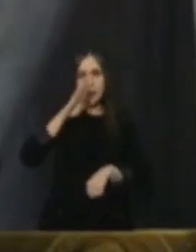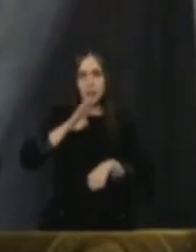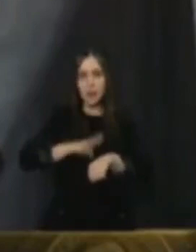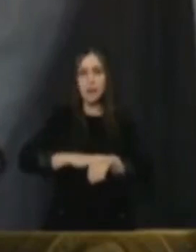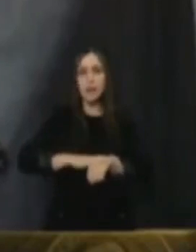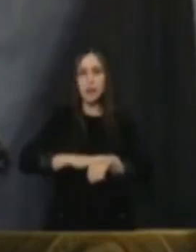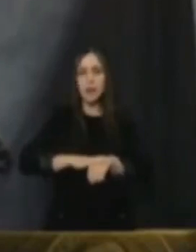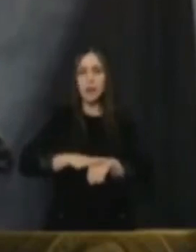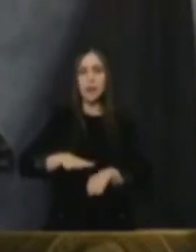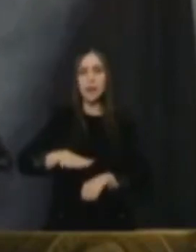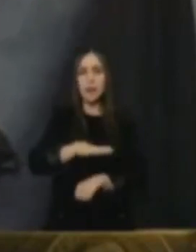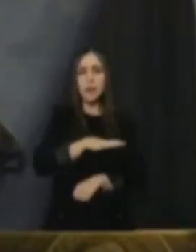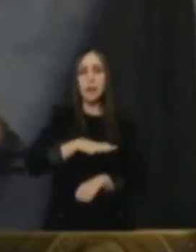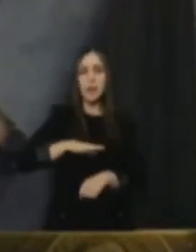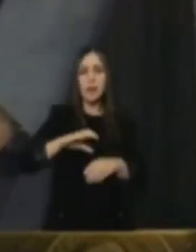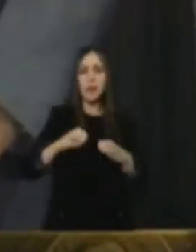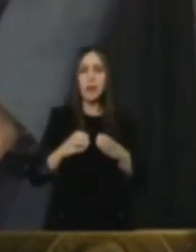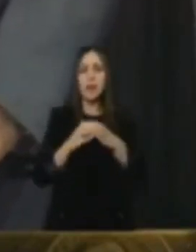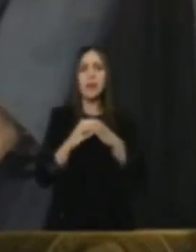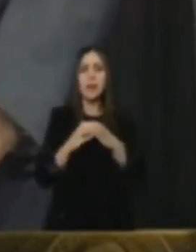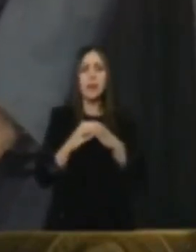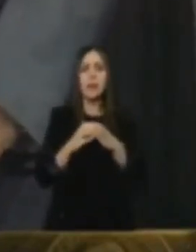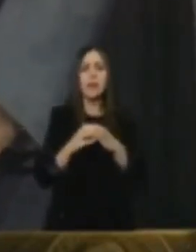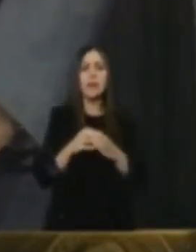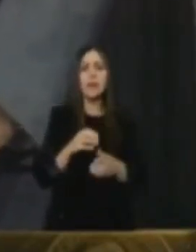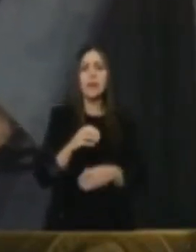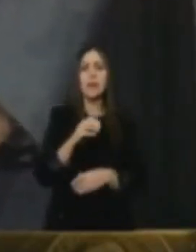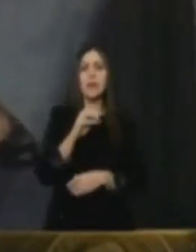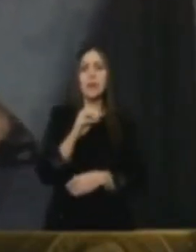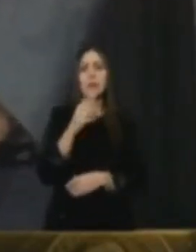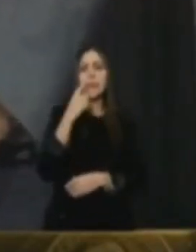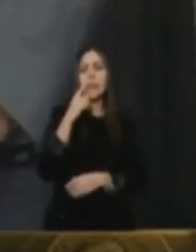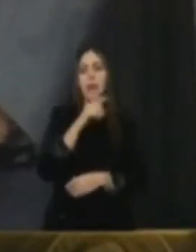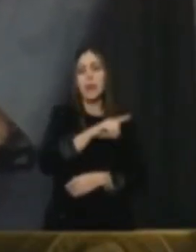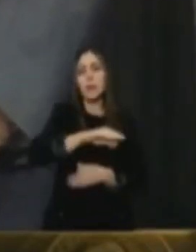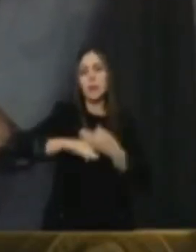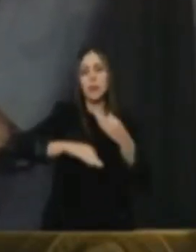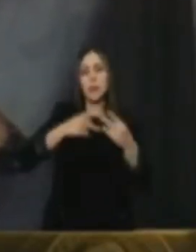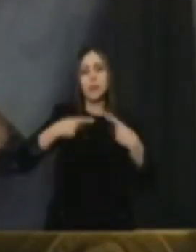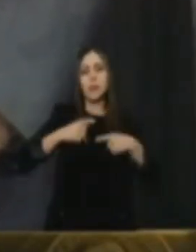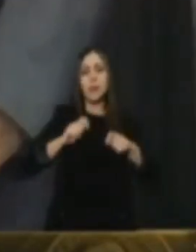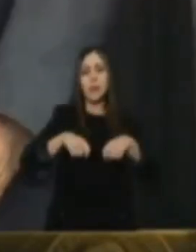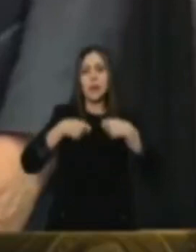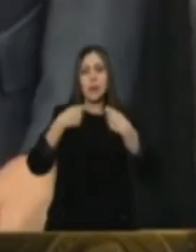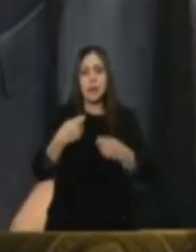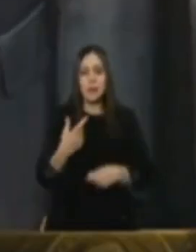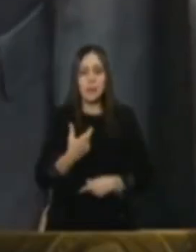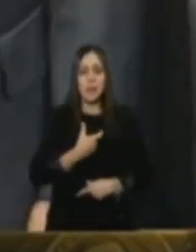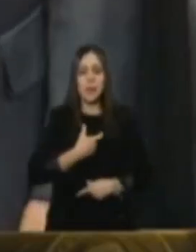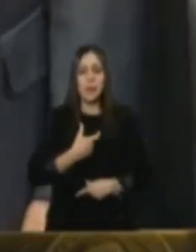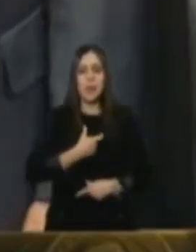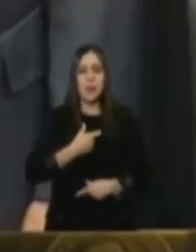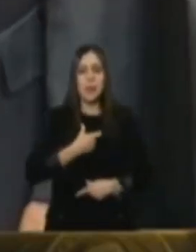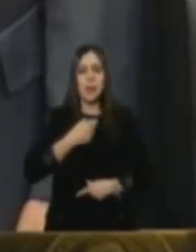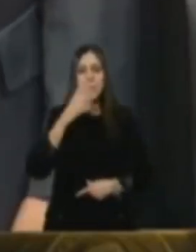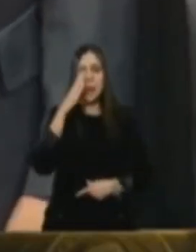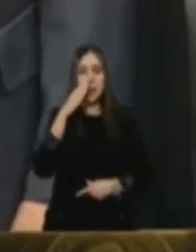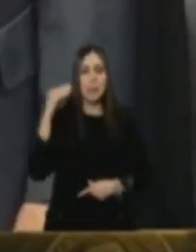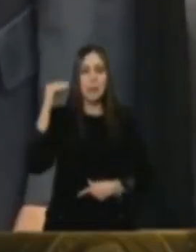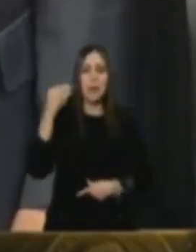miembros de la Orden Mexicana de la Medalla Belisario Domínguez que